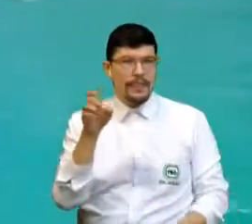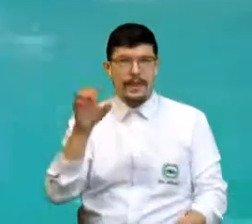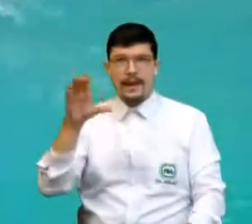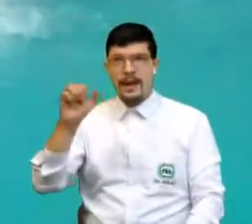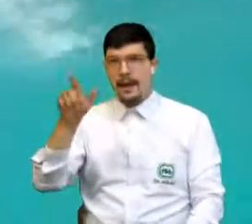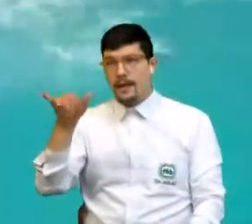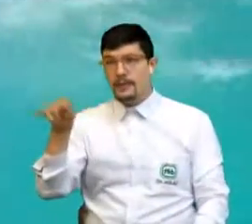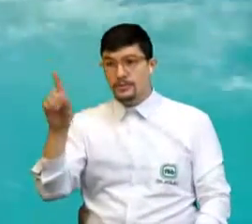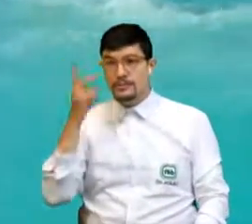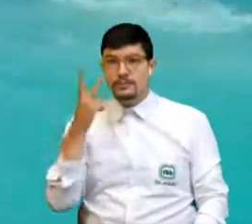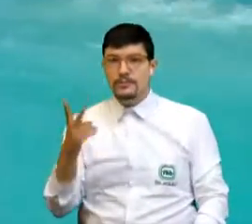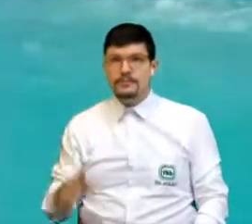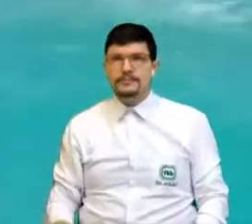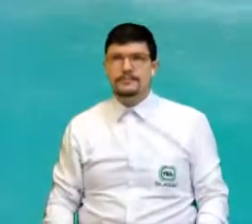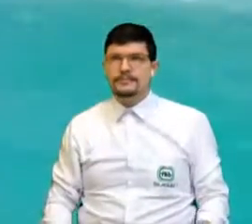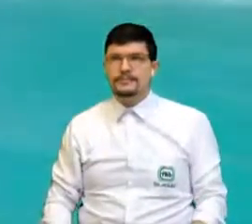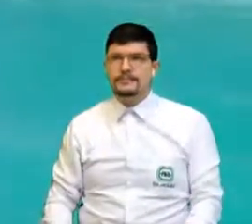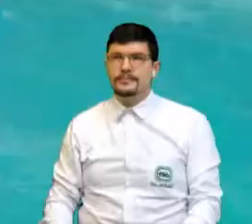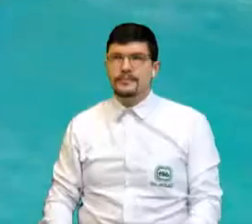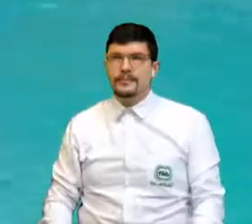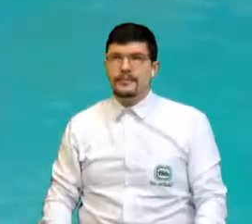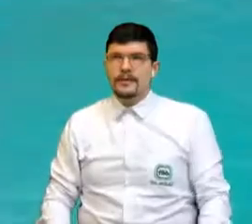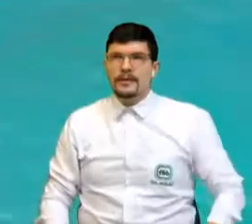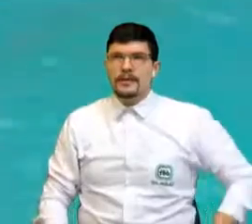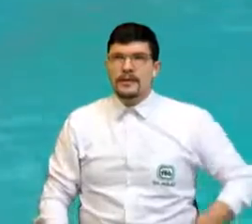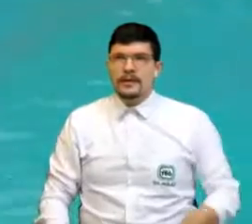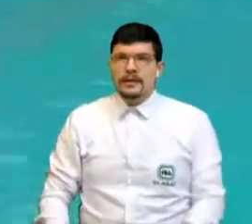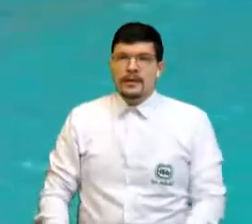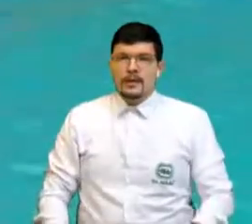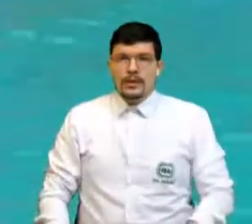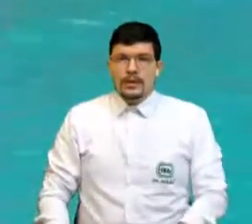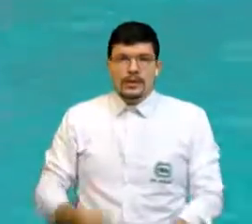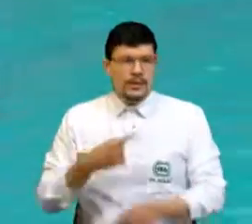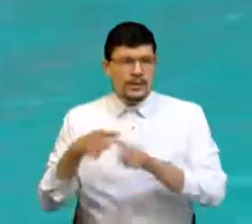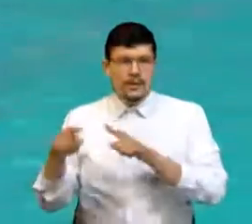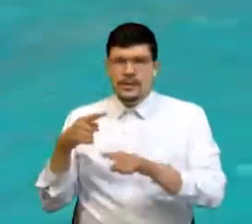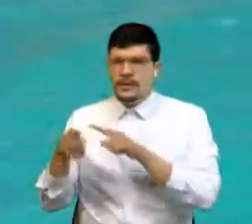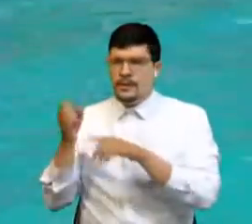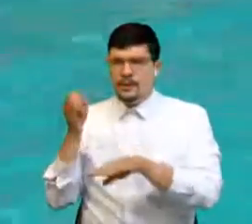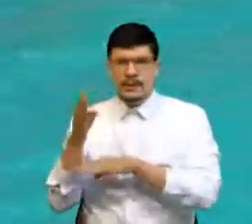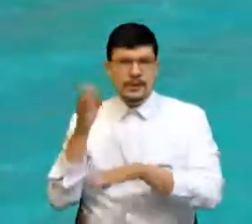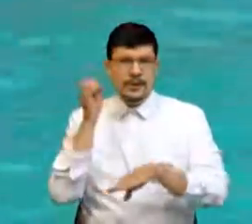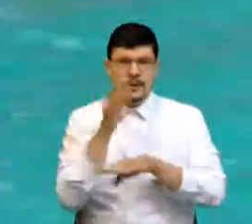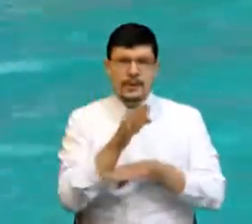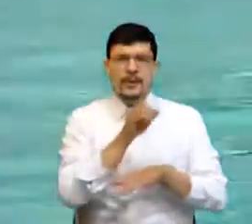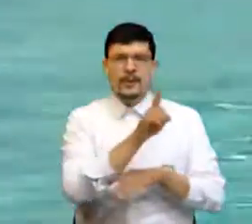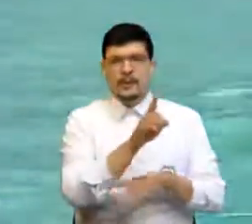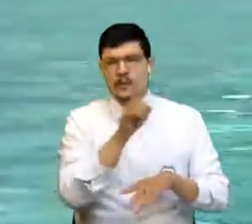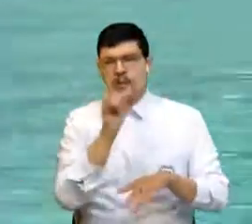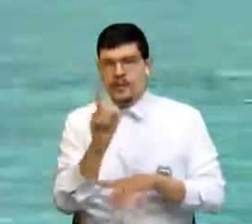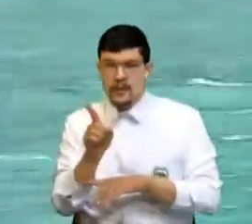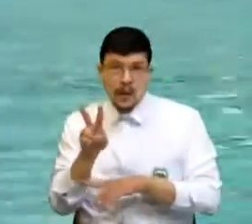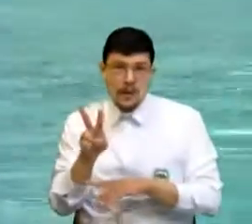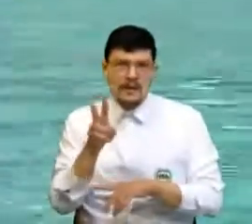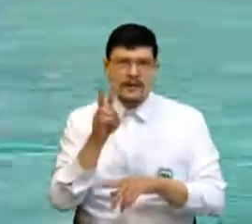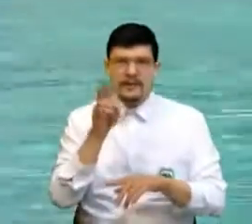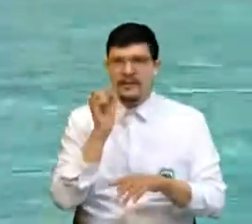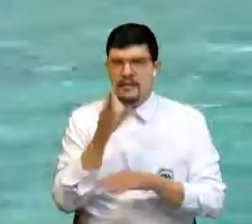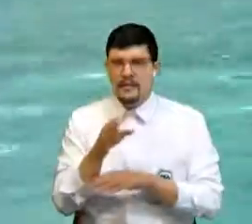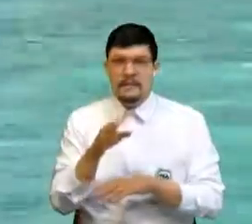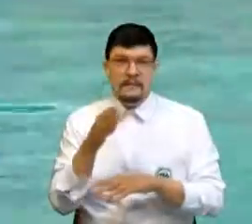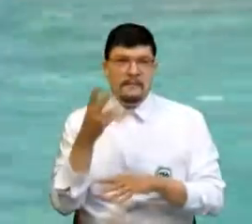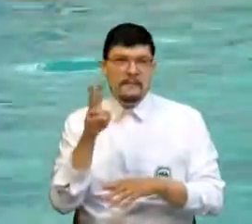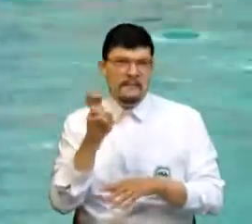una deportista, Club Alianza Olímpica con un nadador, Club Spartans con 12 deportistas y el Club Cazadores con 7